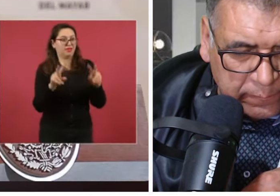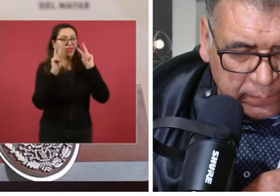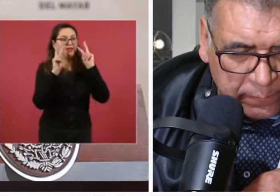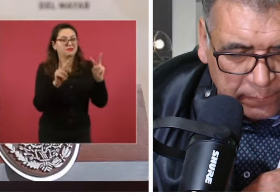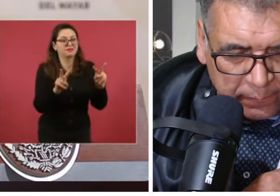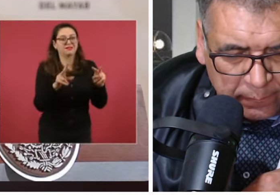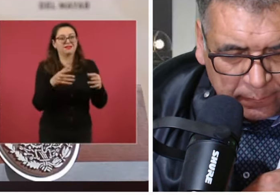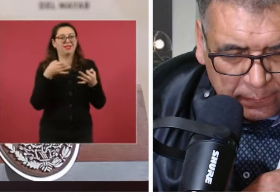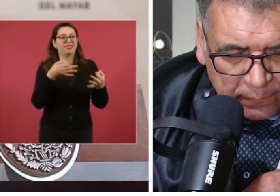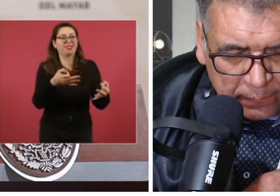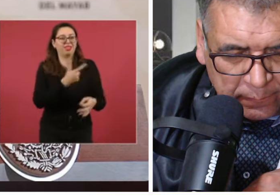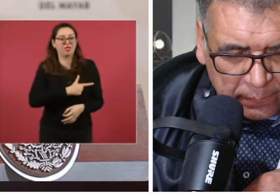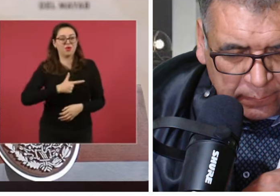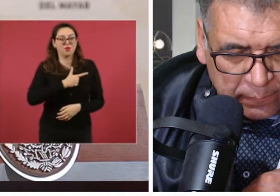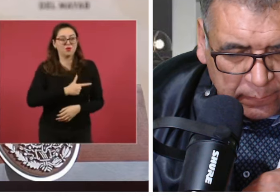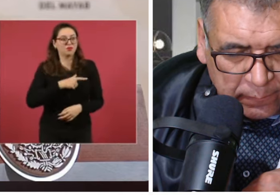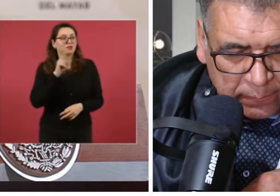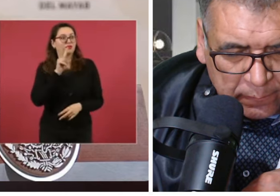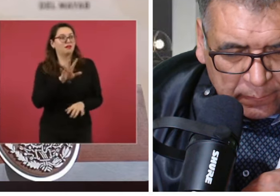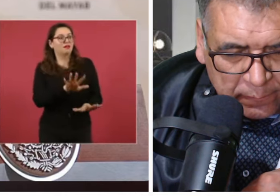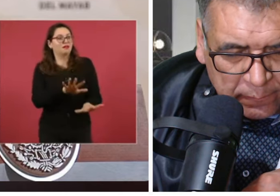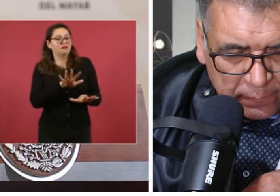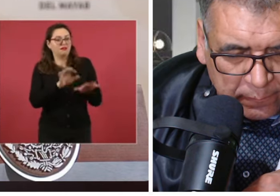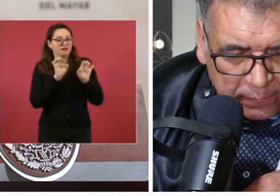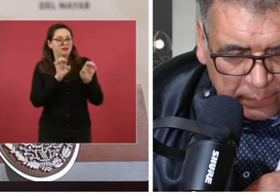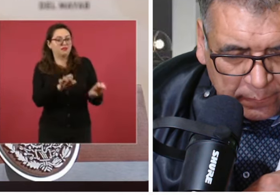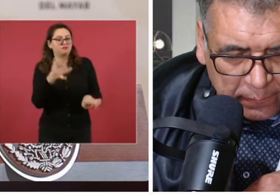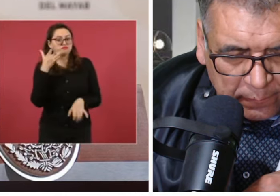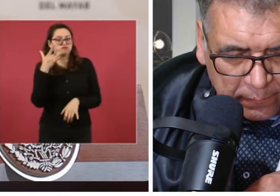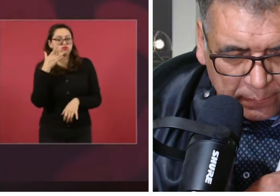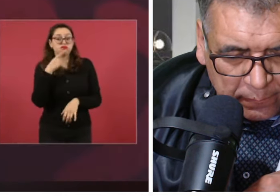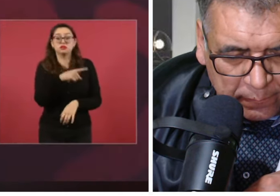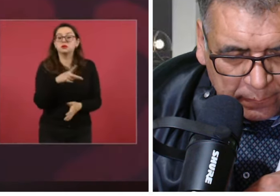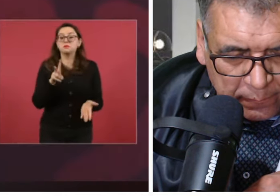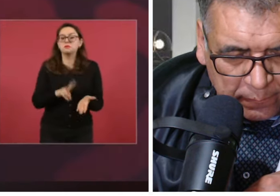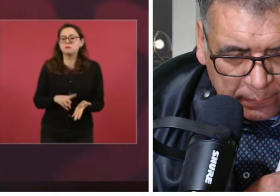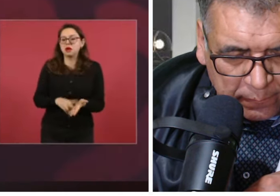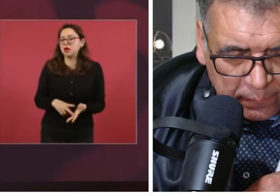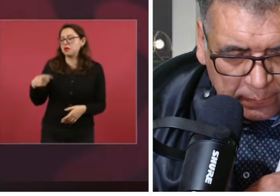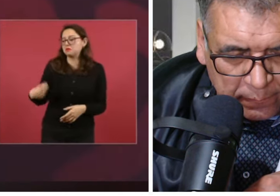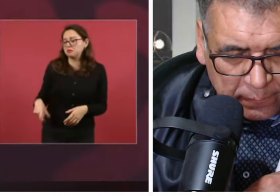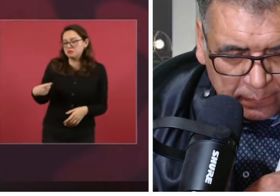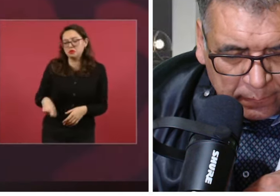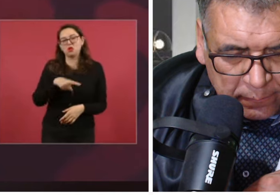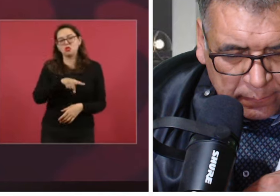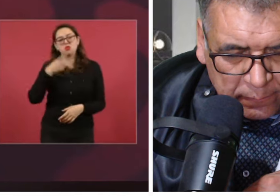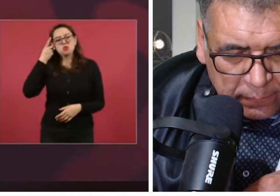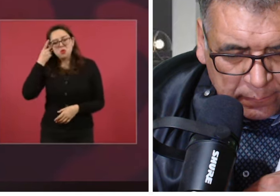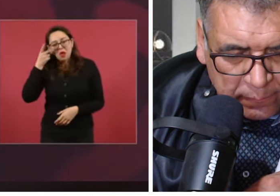a verlo, y ahí es donde se sabe, no es de un mexicano.